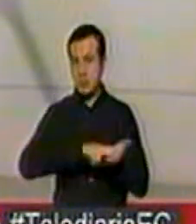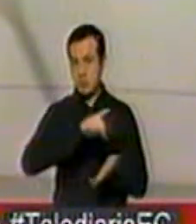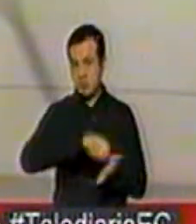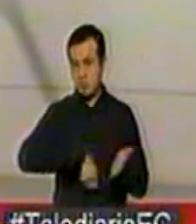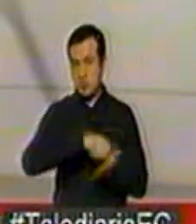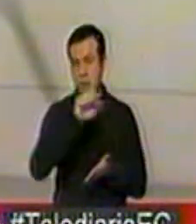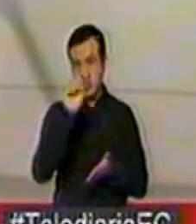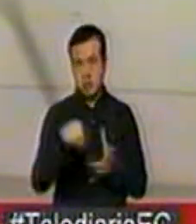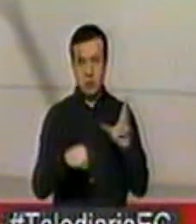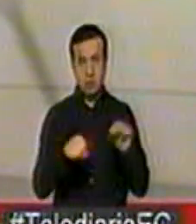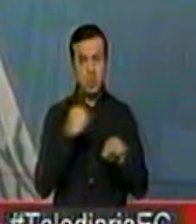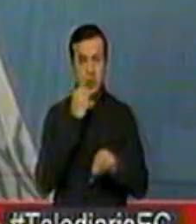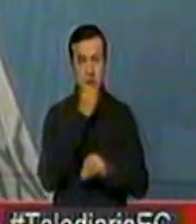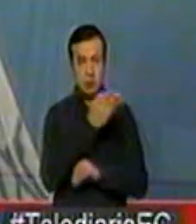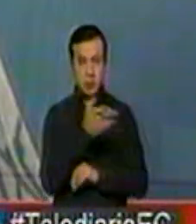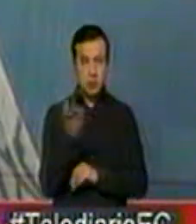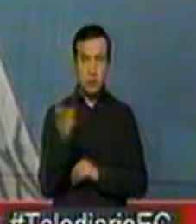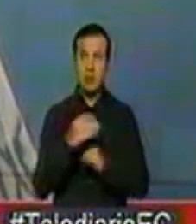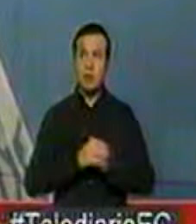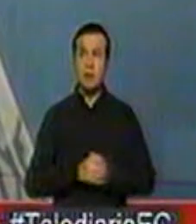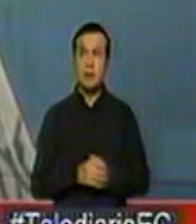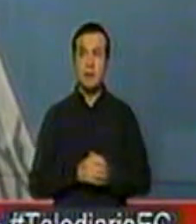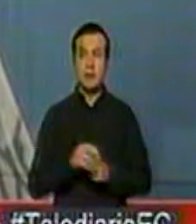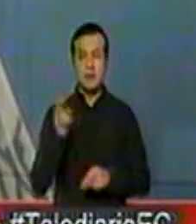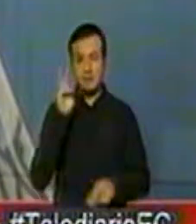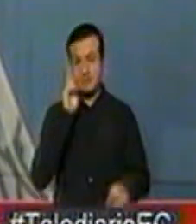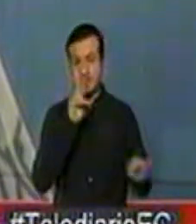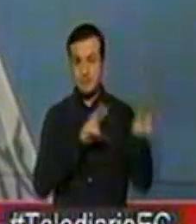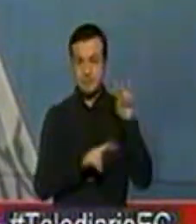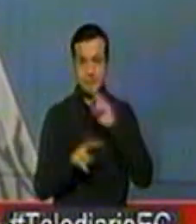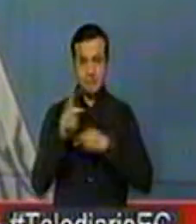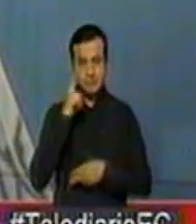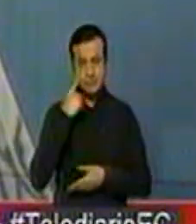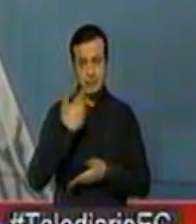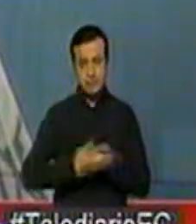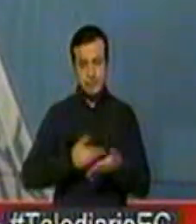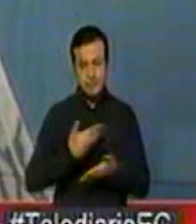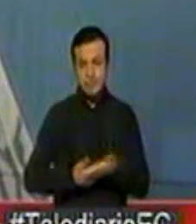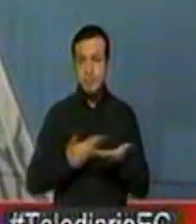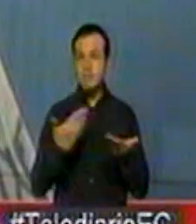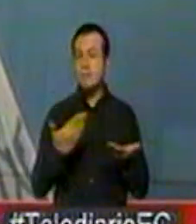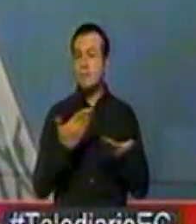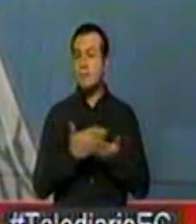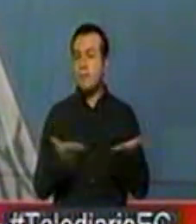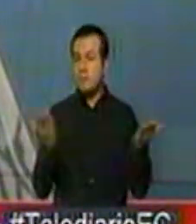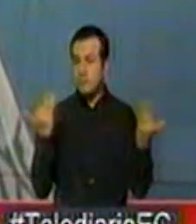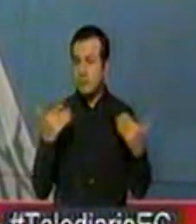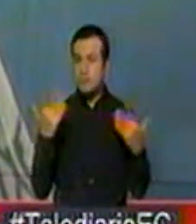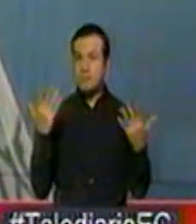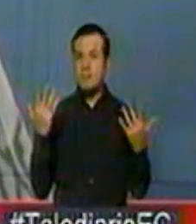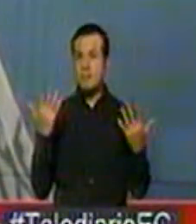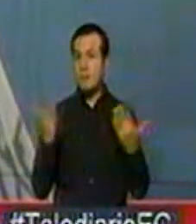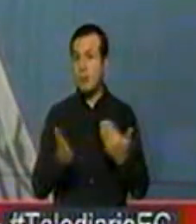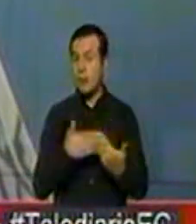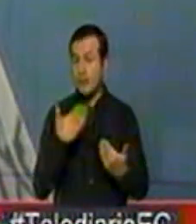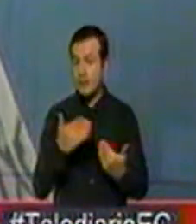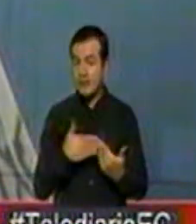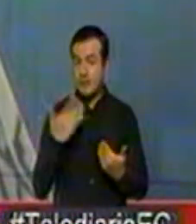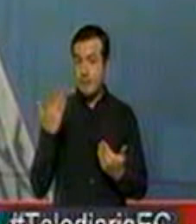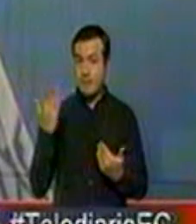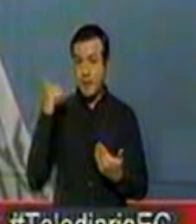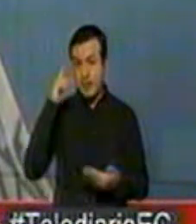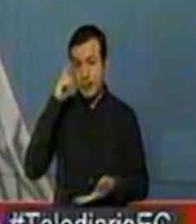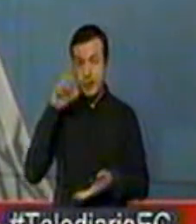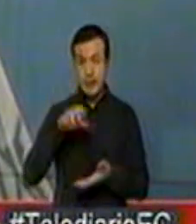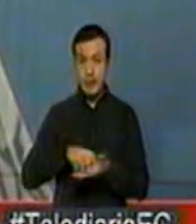el menor tiempo posible. ¿Y cómo se va a verificar los documentos, tomando en cuenta que no siempre hay facilidades desde el